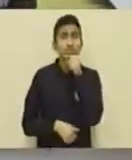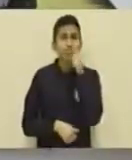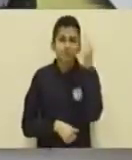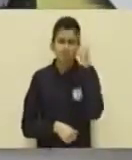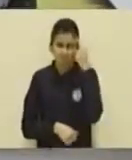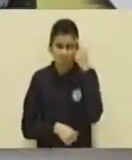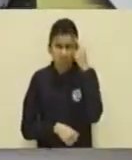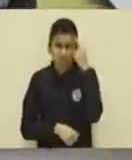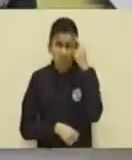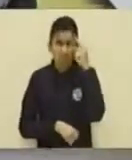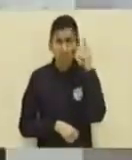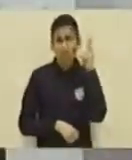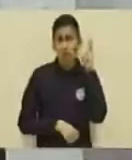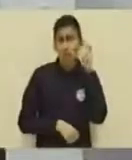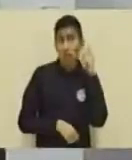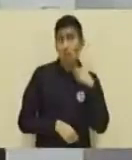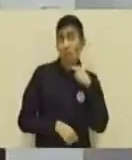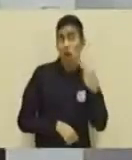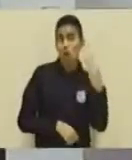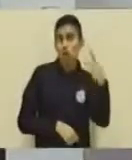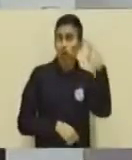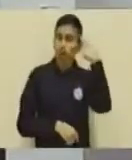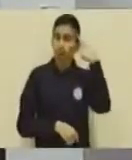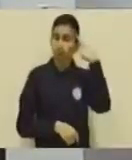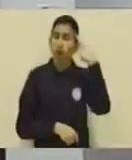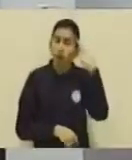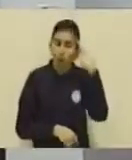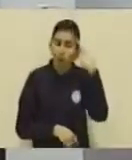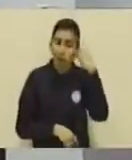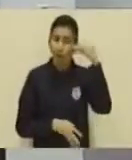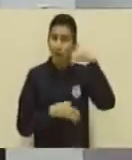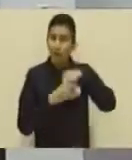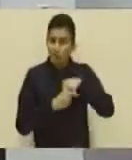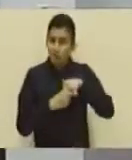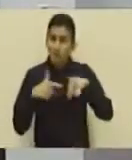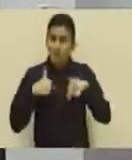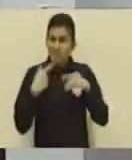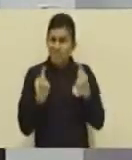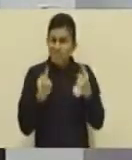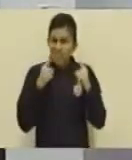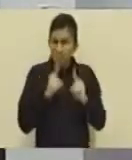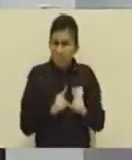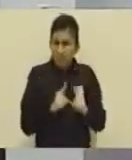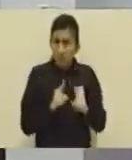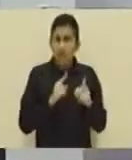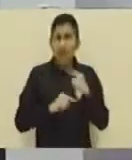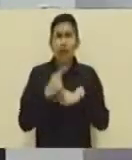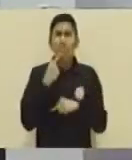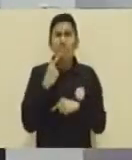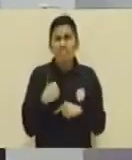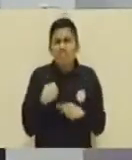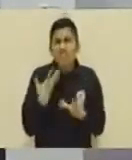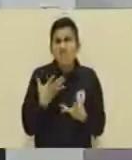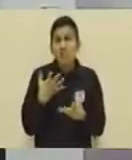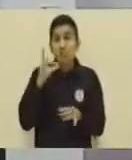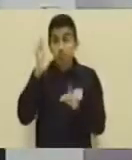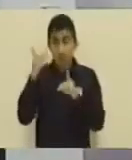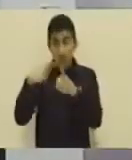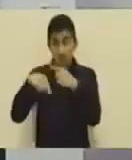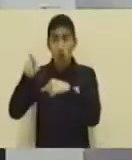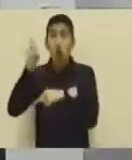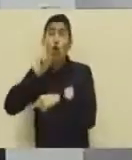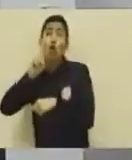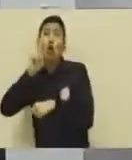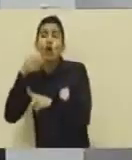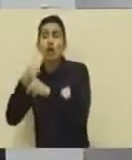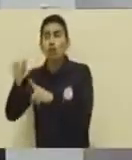sea, escuchemos esa voz, escuchemos nuestro interior que nos está pidiendo, ¿verdad? Porque muchas veces con los jóvenes se da que por